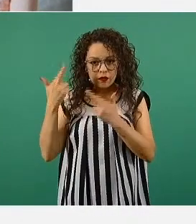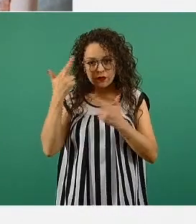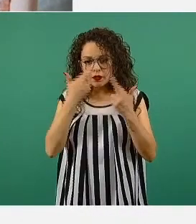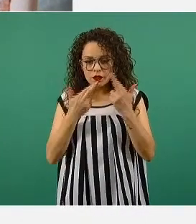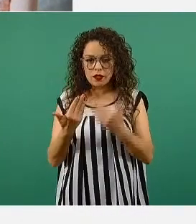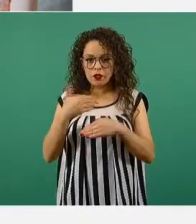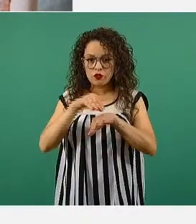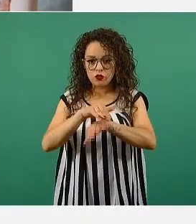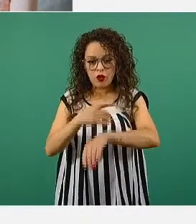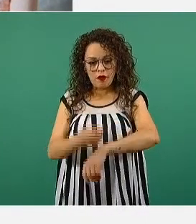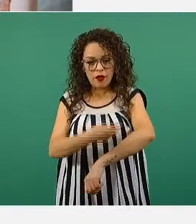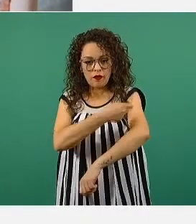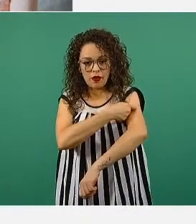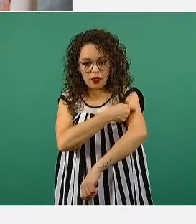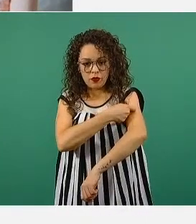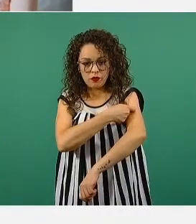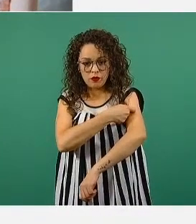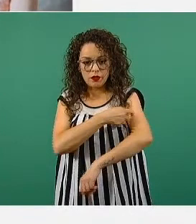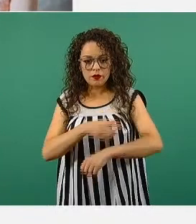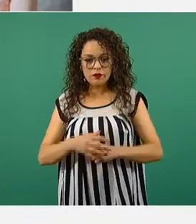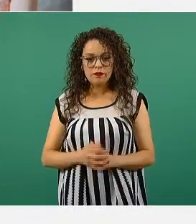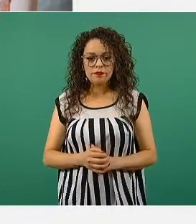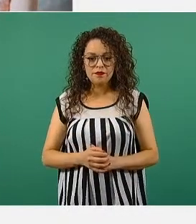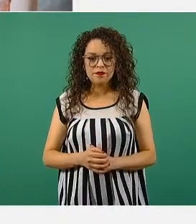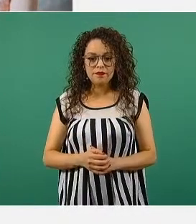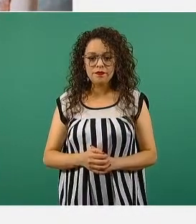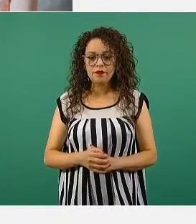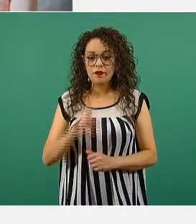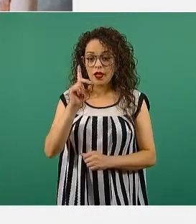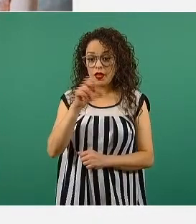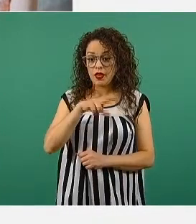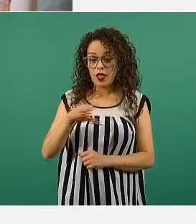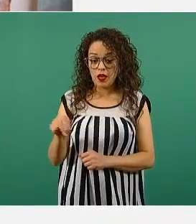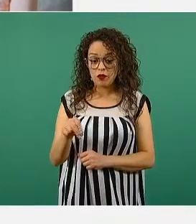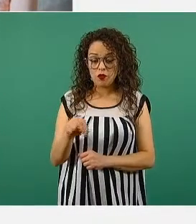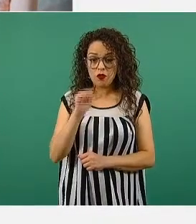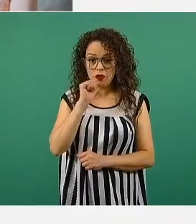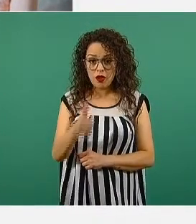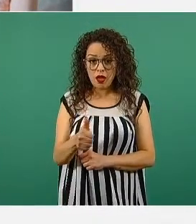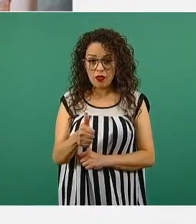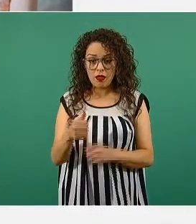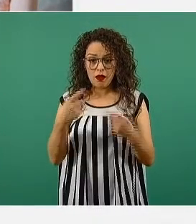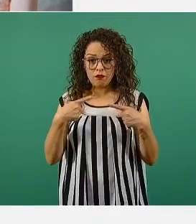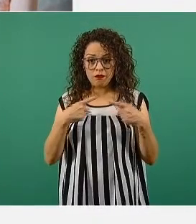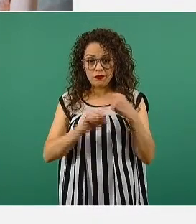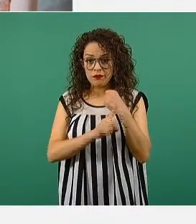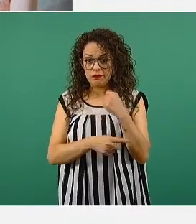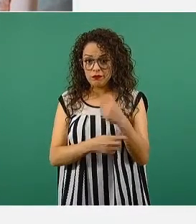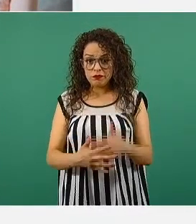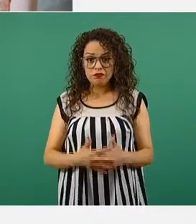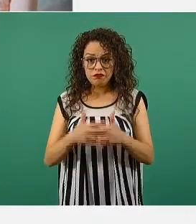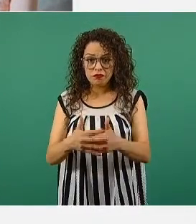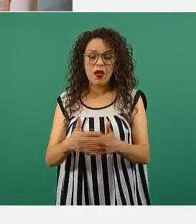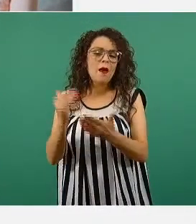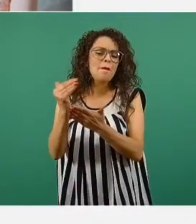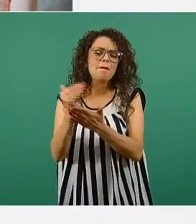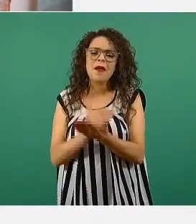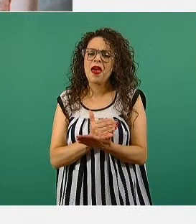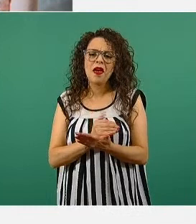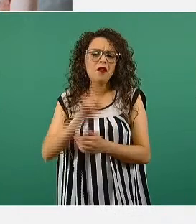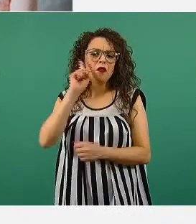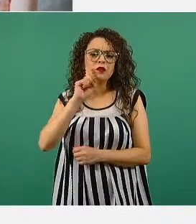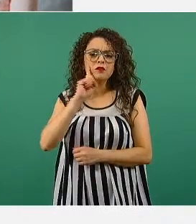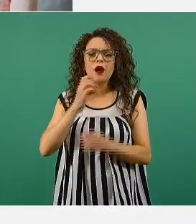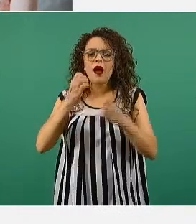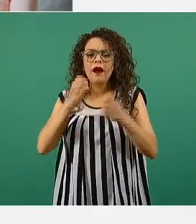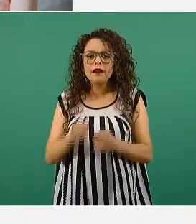vivas atenuadas, si no le afecta a una embarazada, mucho menos a una mujer lactando. Y otra, la lactancia